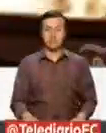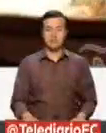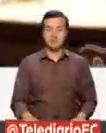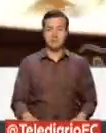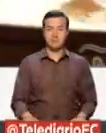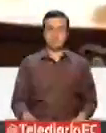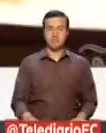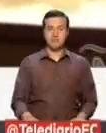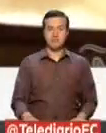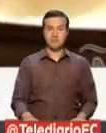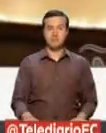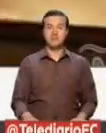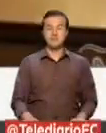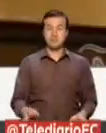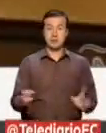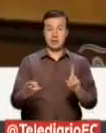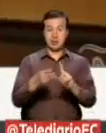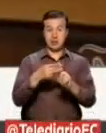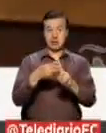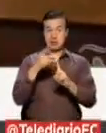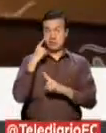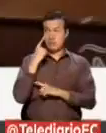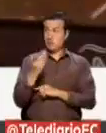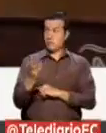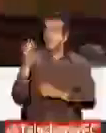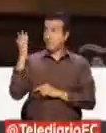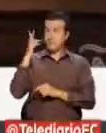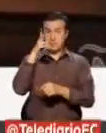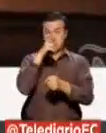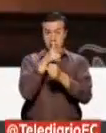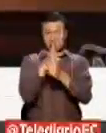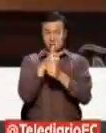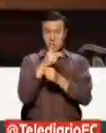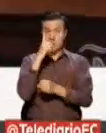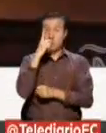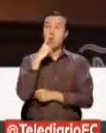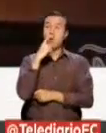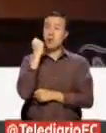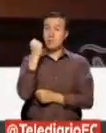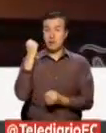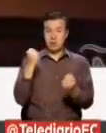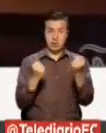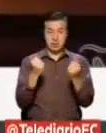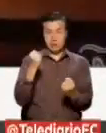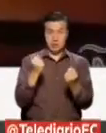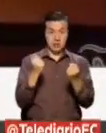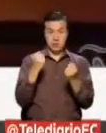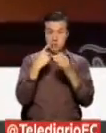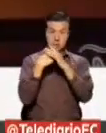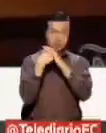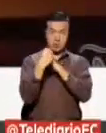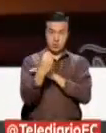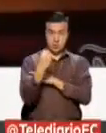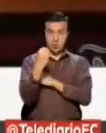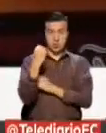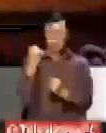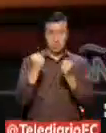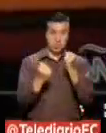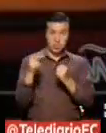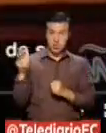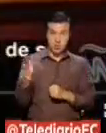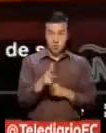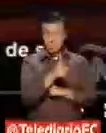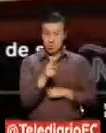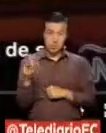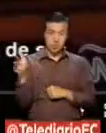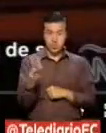us. En redes sociales se publicó este dramático video de un hombre conduciendo y escapando del gran incendio forestal.